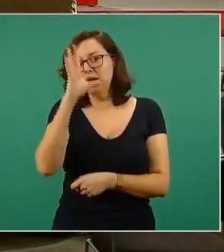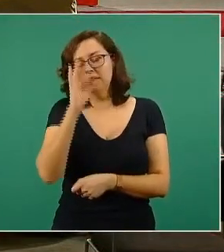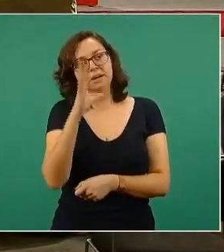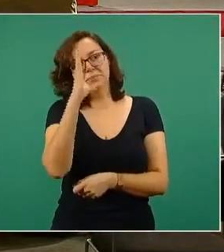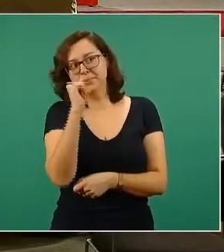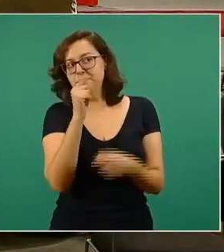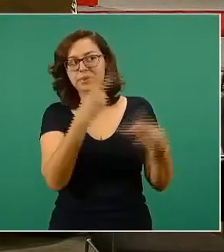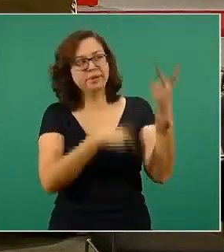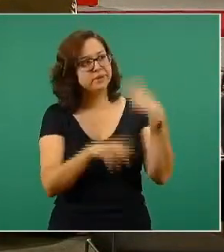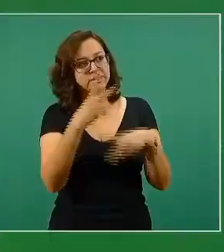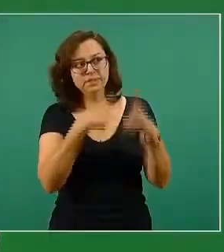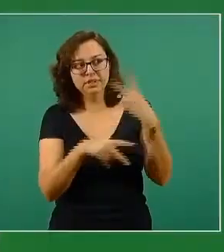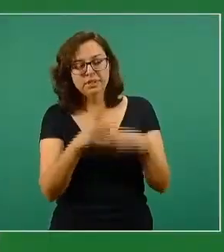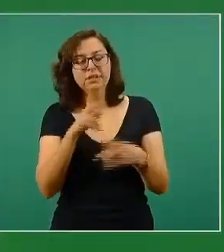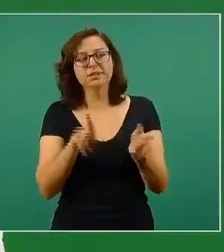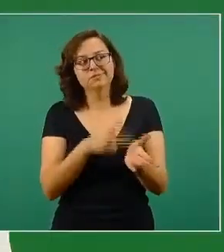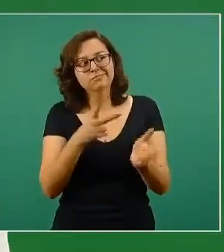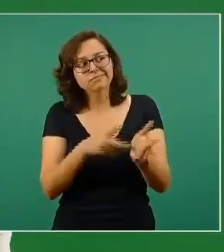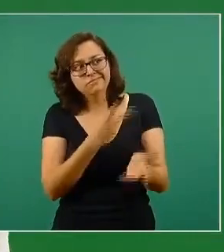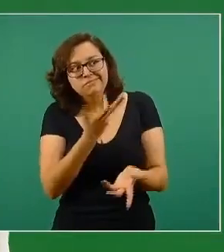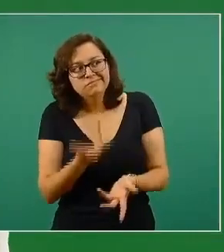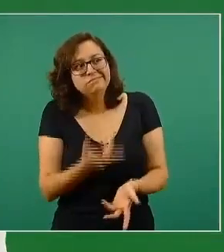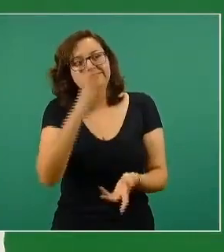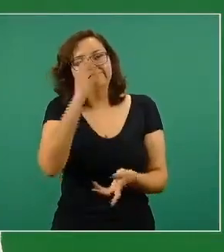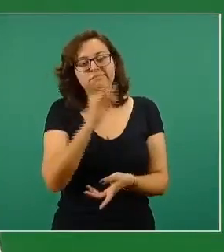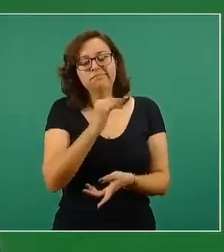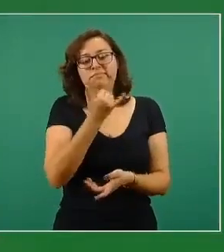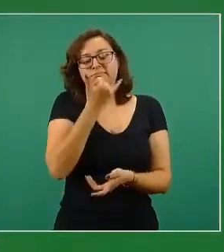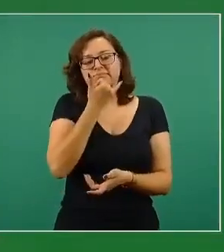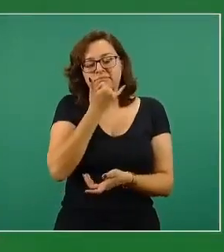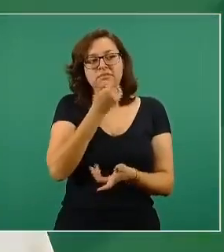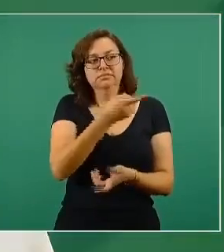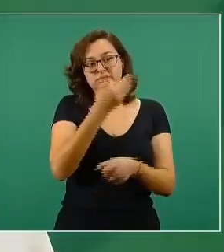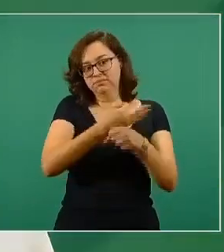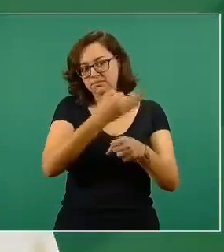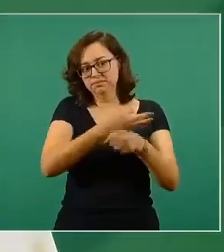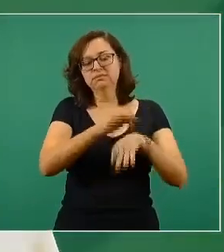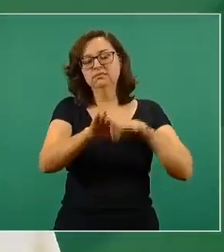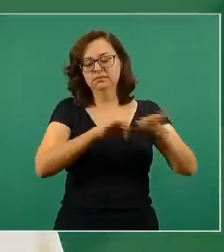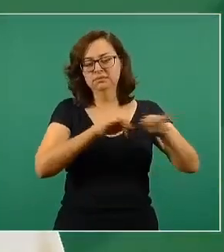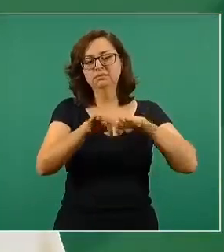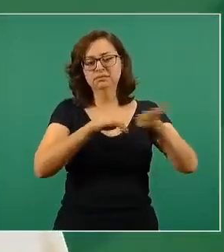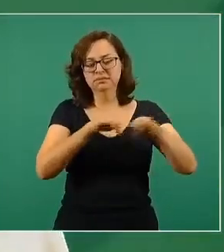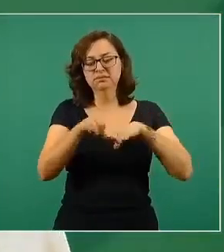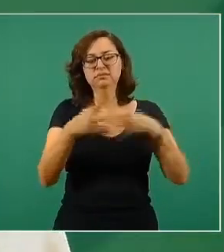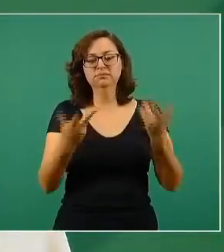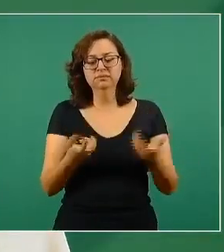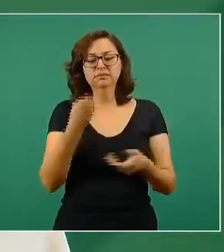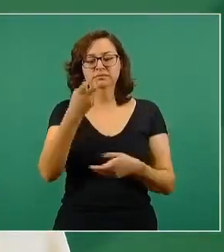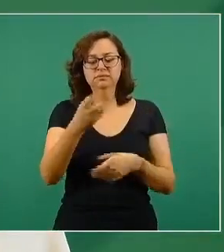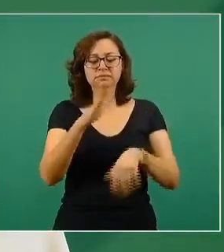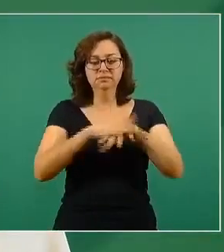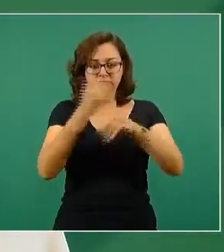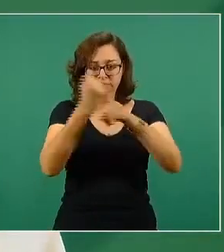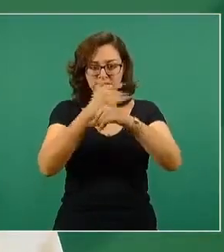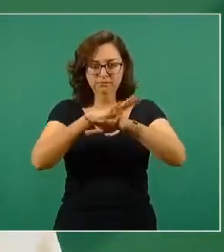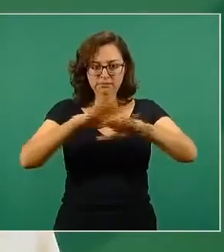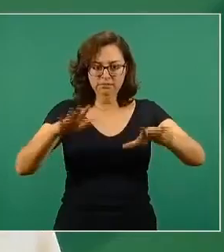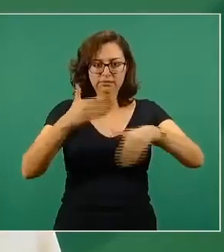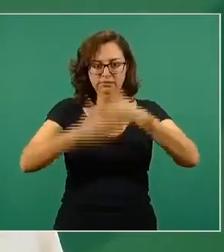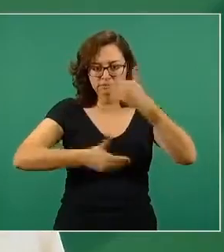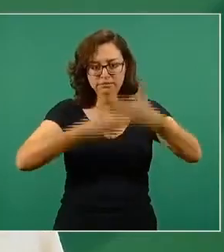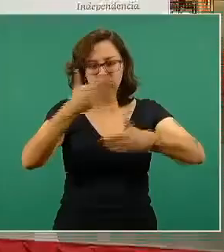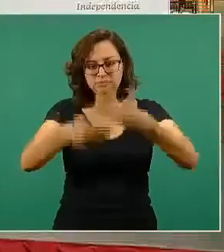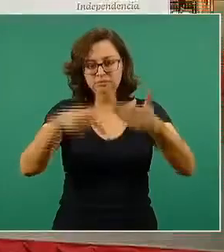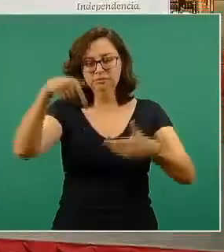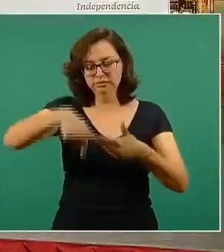él nos acompañara en persona, pero el trabajo se está haciendo en ese sentido. Conforme vayamos teniendo resultados concretos, con